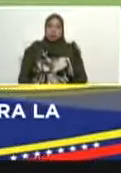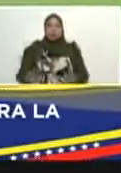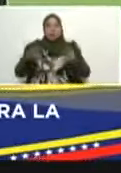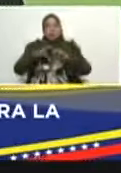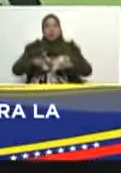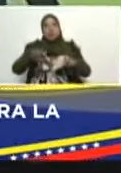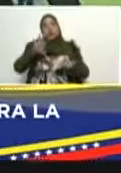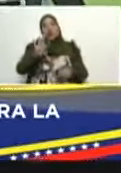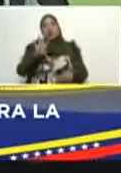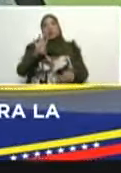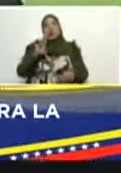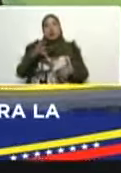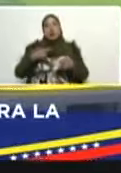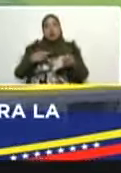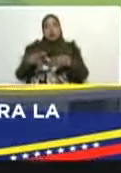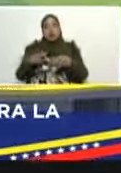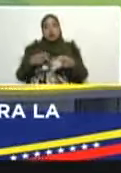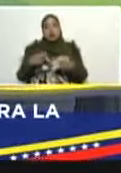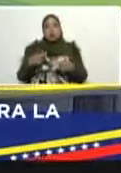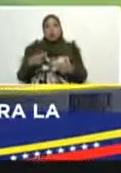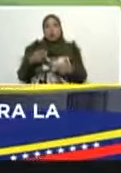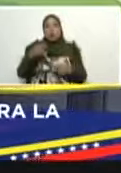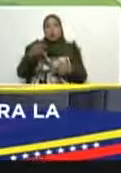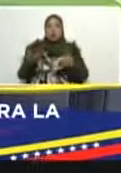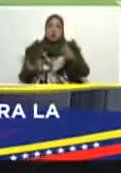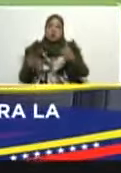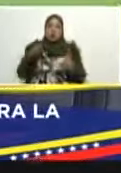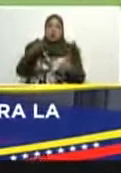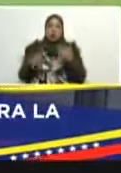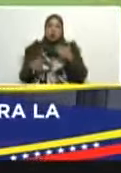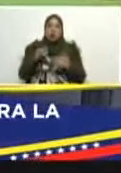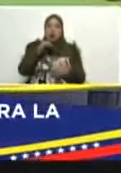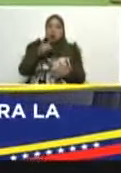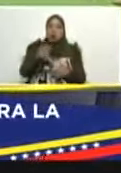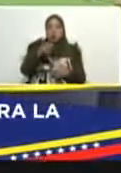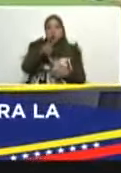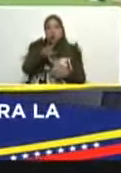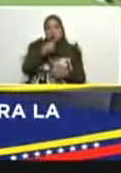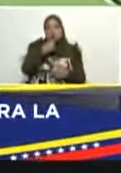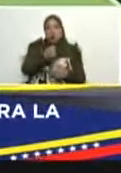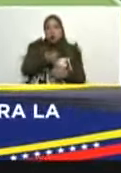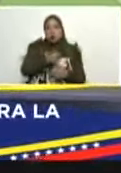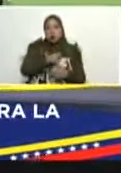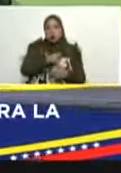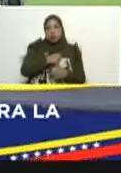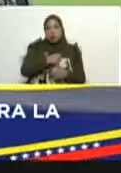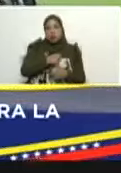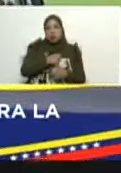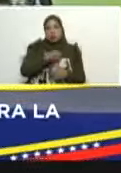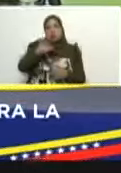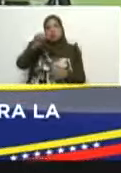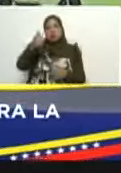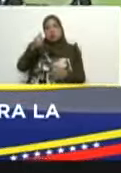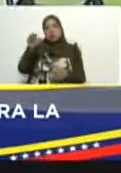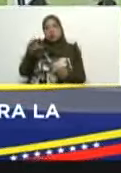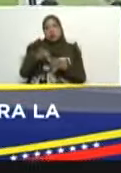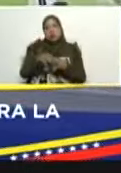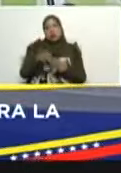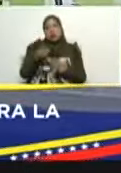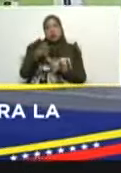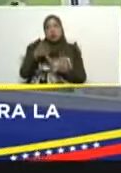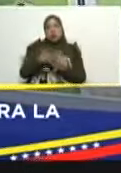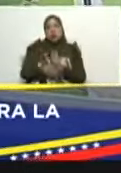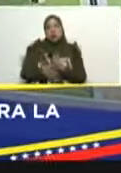4 pistas de robótica, una pista gamer, 12 sillas gamer, 10 kits de ensamblaje